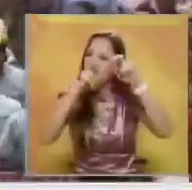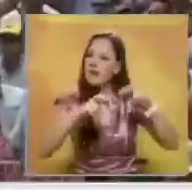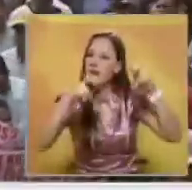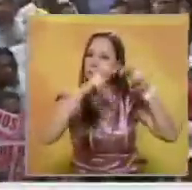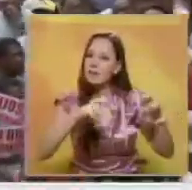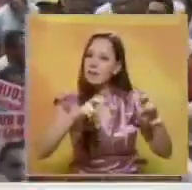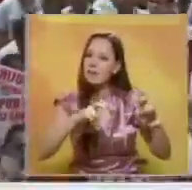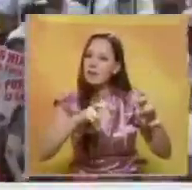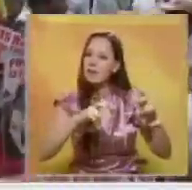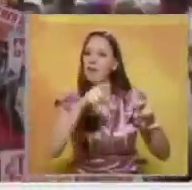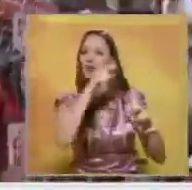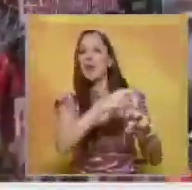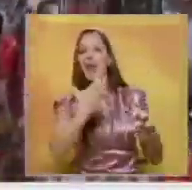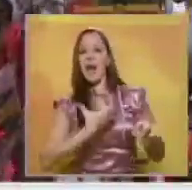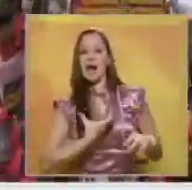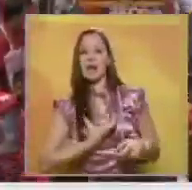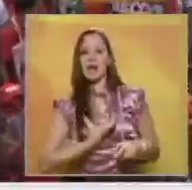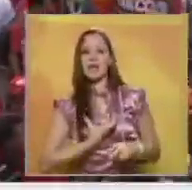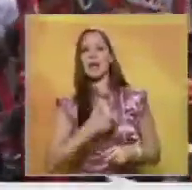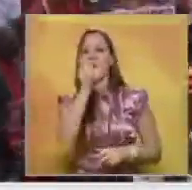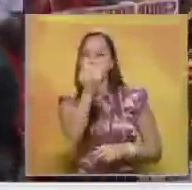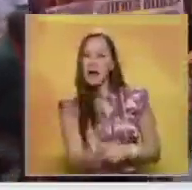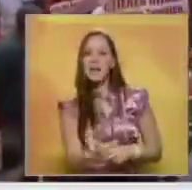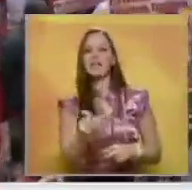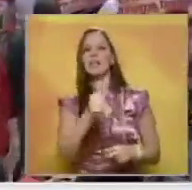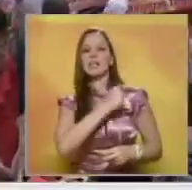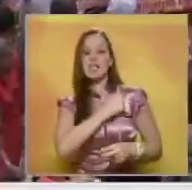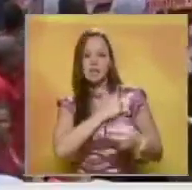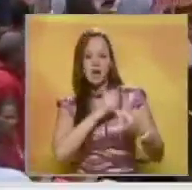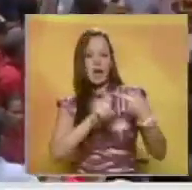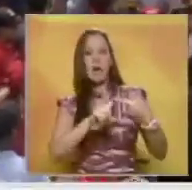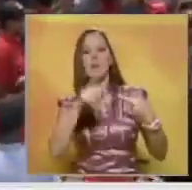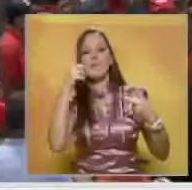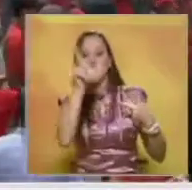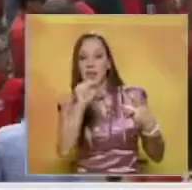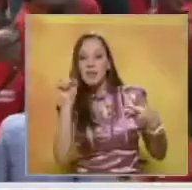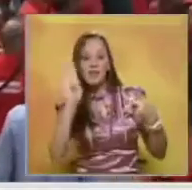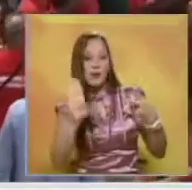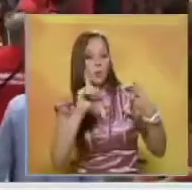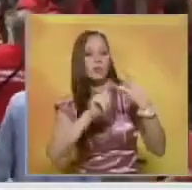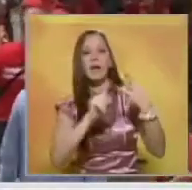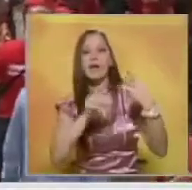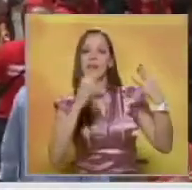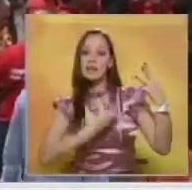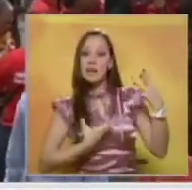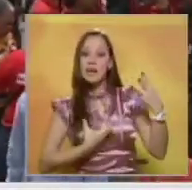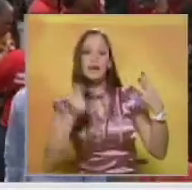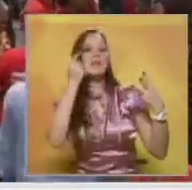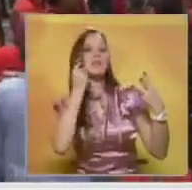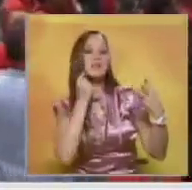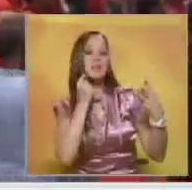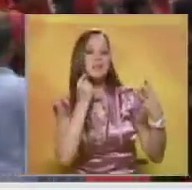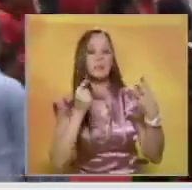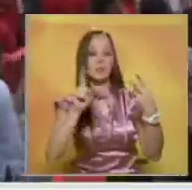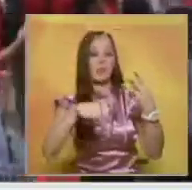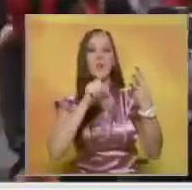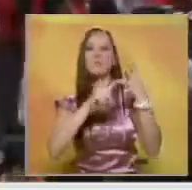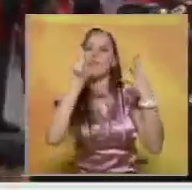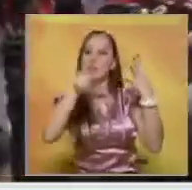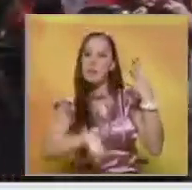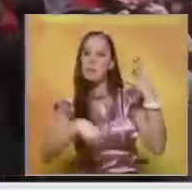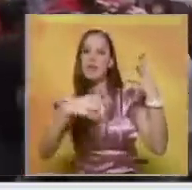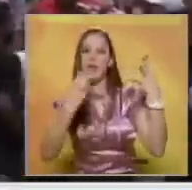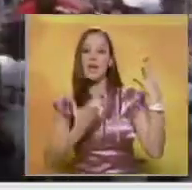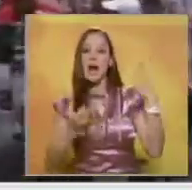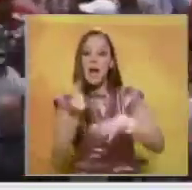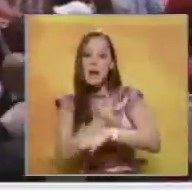Ramón Muchacho, de Baruta, Gerardo Blait, de Sucre, Carlos Ocariz, y el gobernador del estado Miranda, Enrique